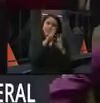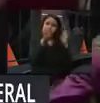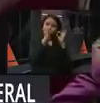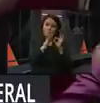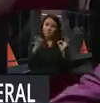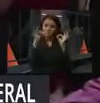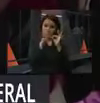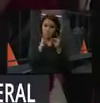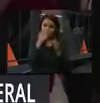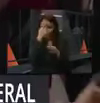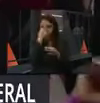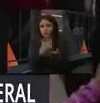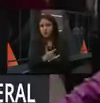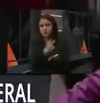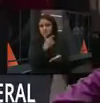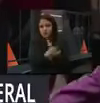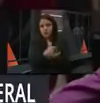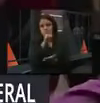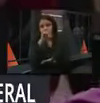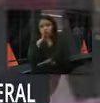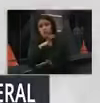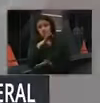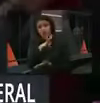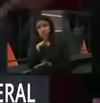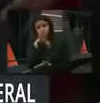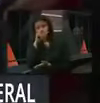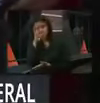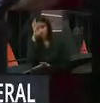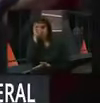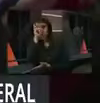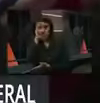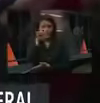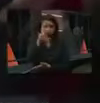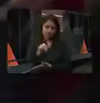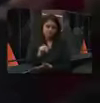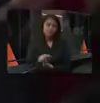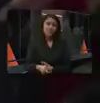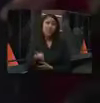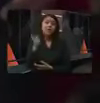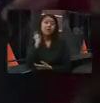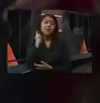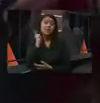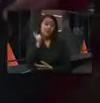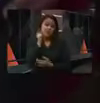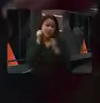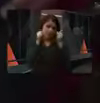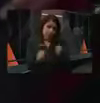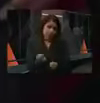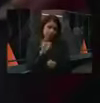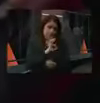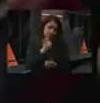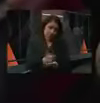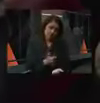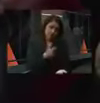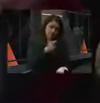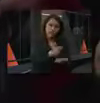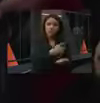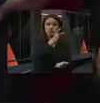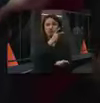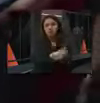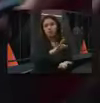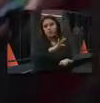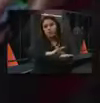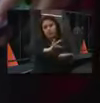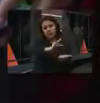para también si se da el acuerdo o se asegure que vaya con el fin justamente de